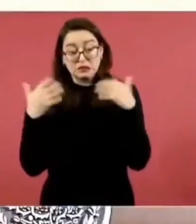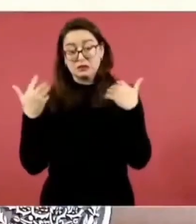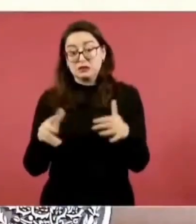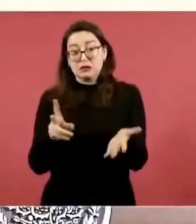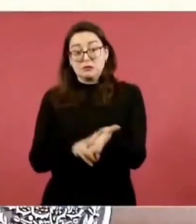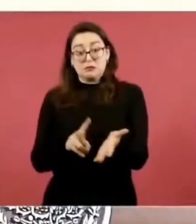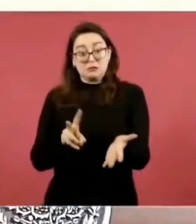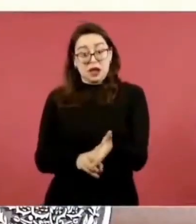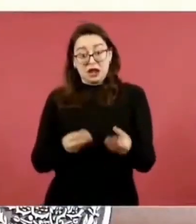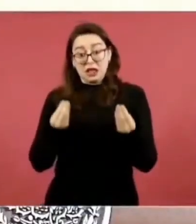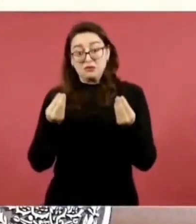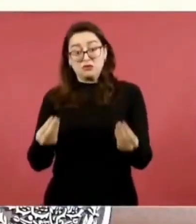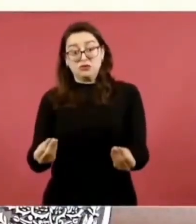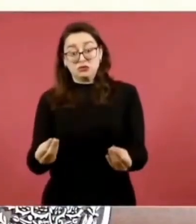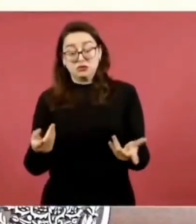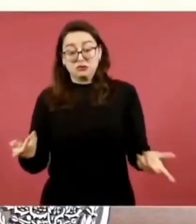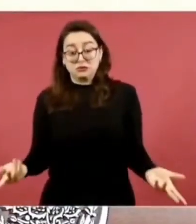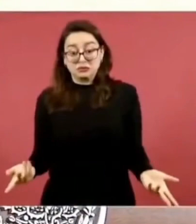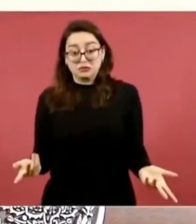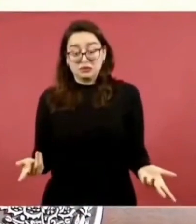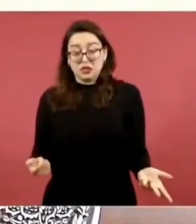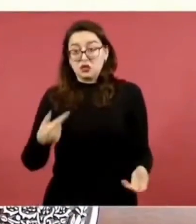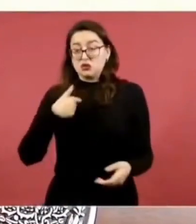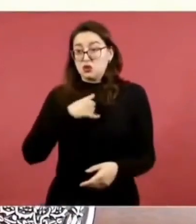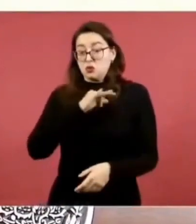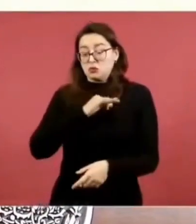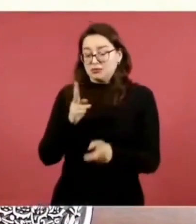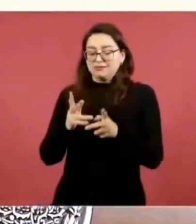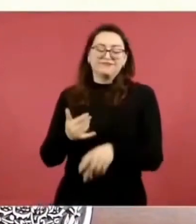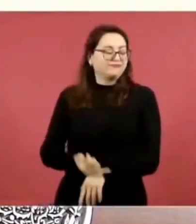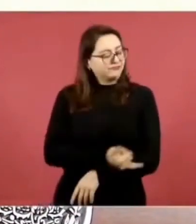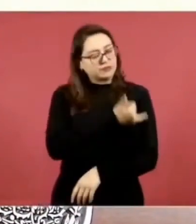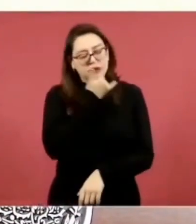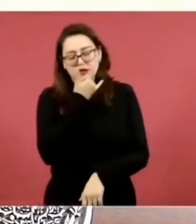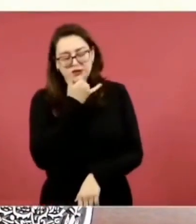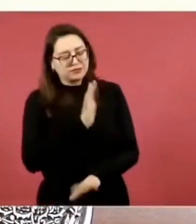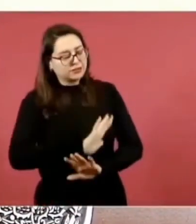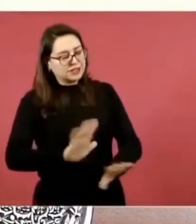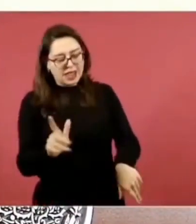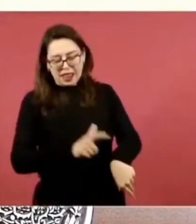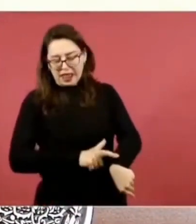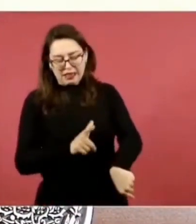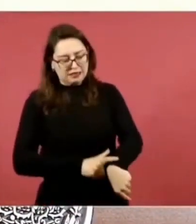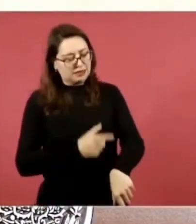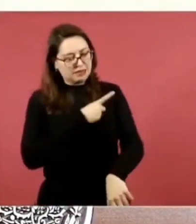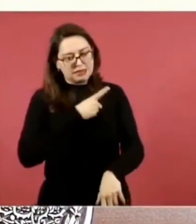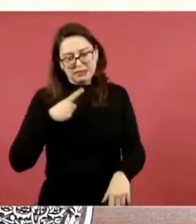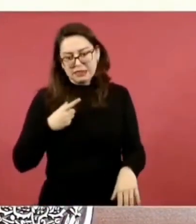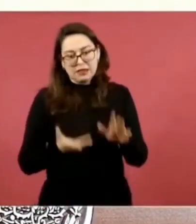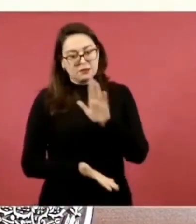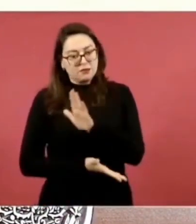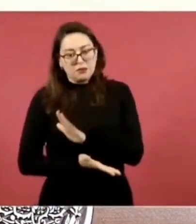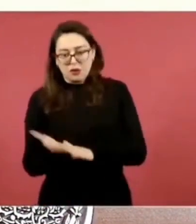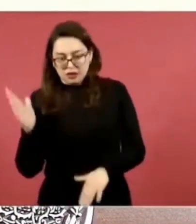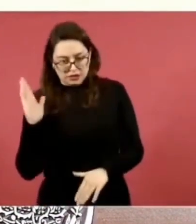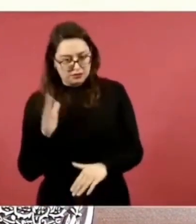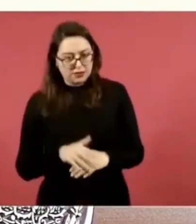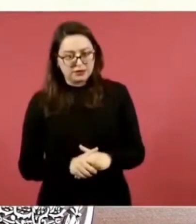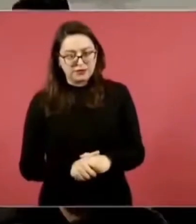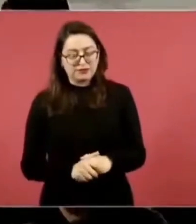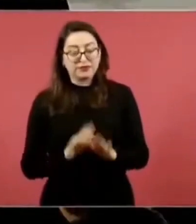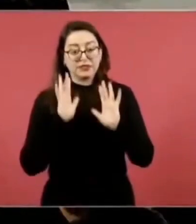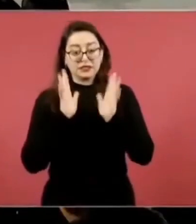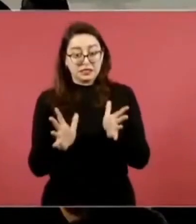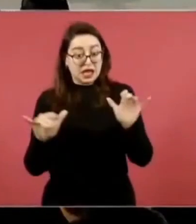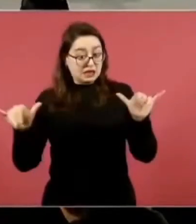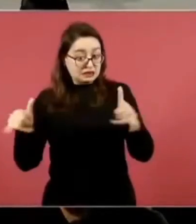vamos yo a- puedo estar hablando con ¿Te usted. parece? Mira, porque tengo ya que irme. Dice, ya están en